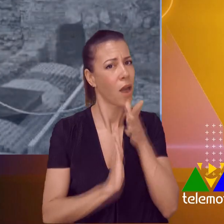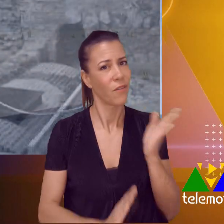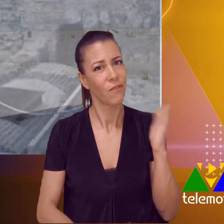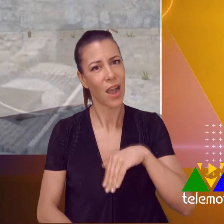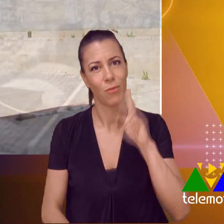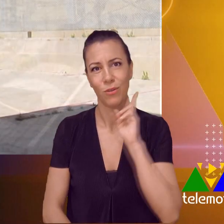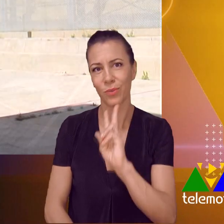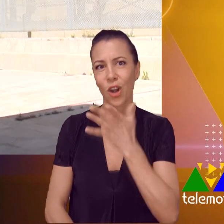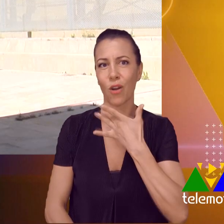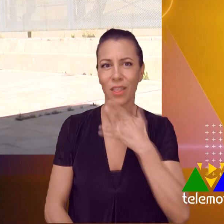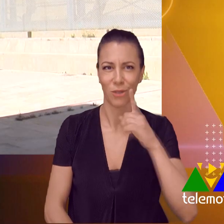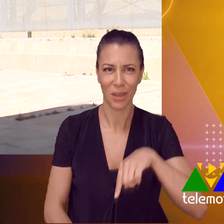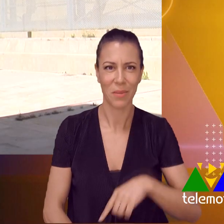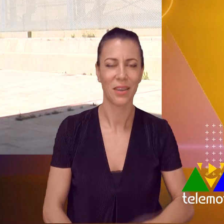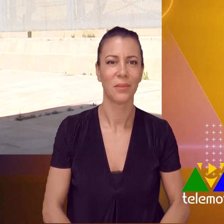acercándonos y de camino la conocemos también.